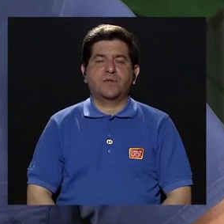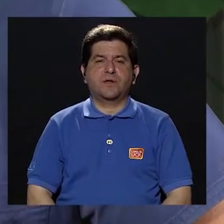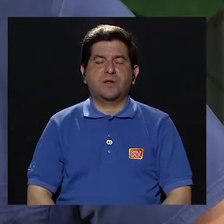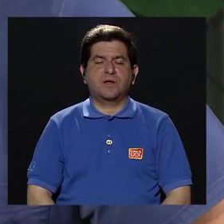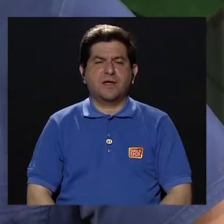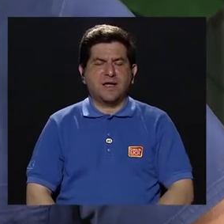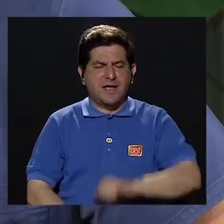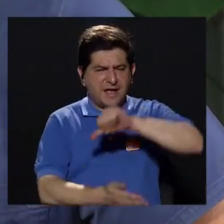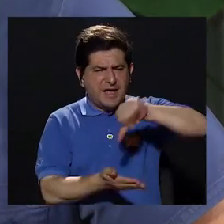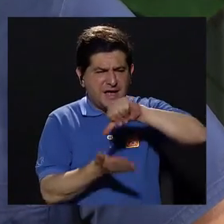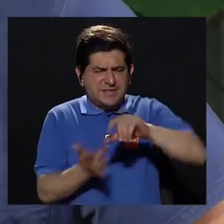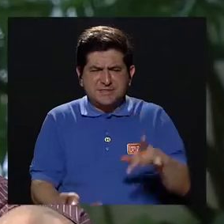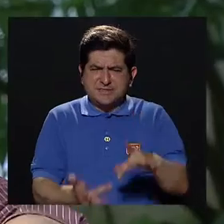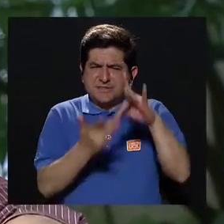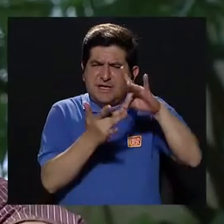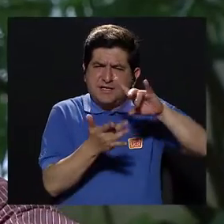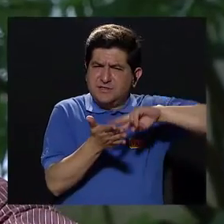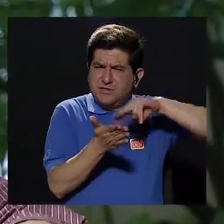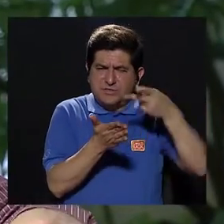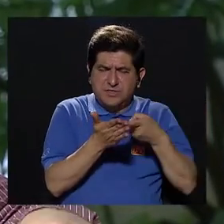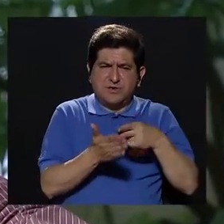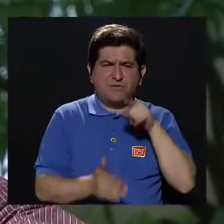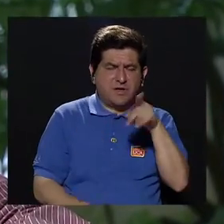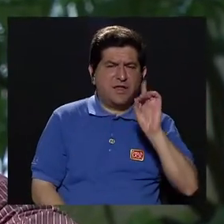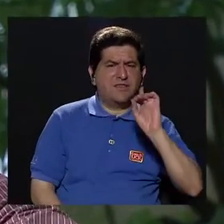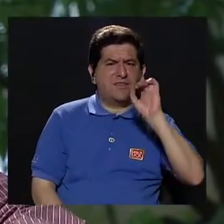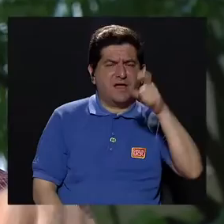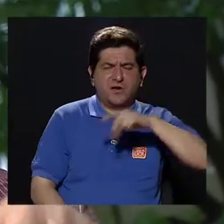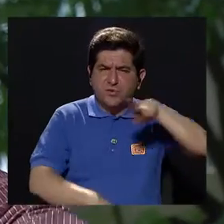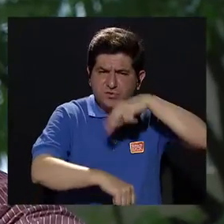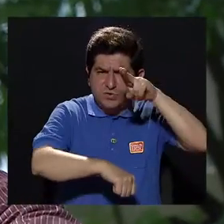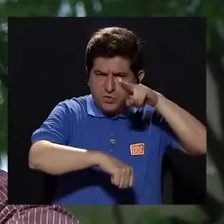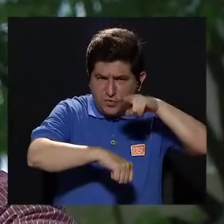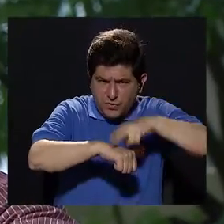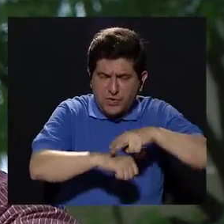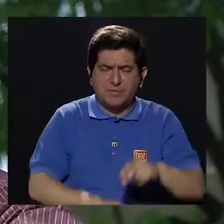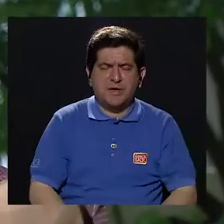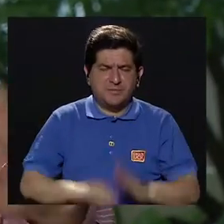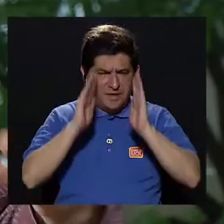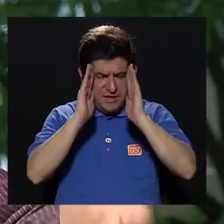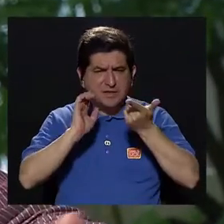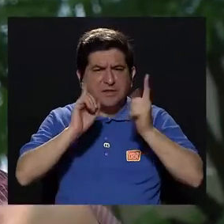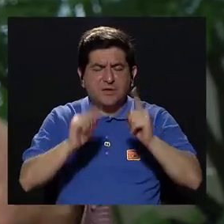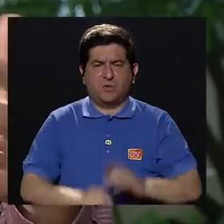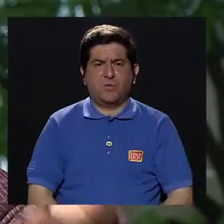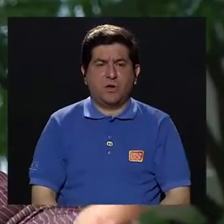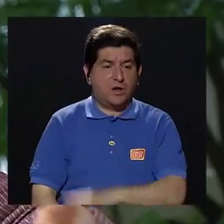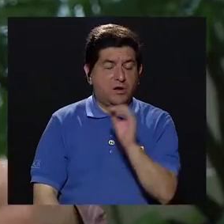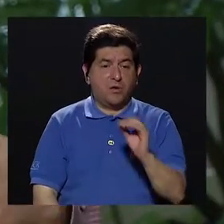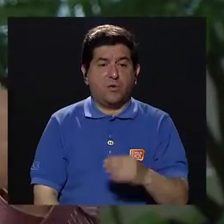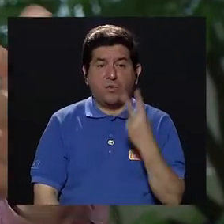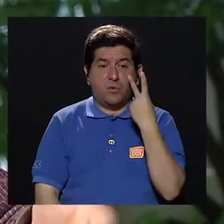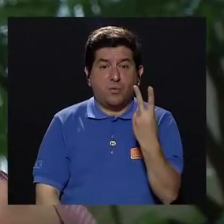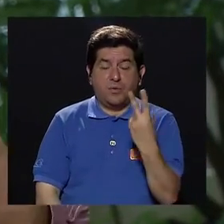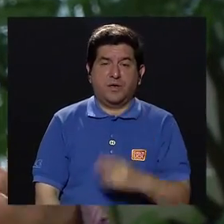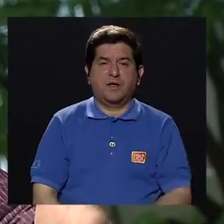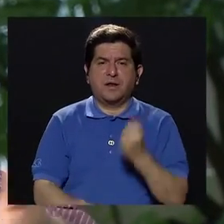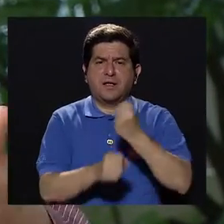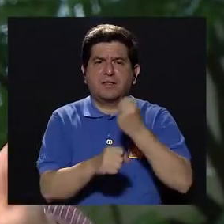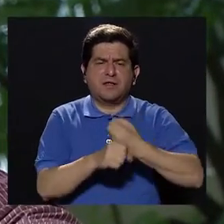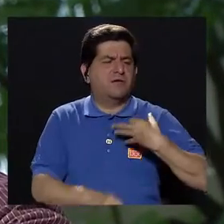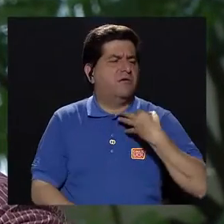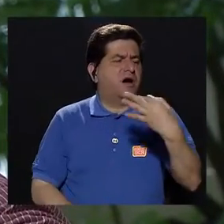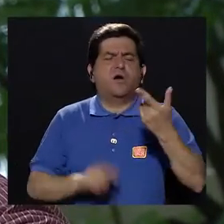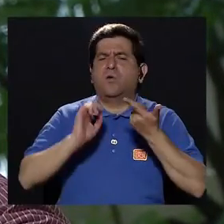ser un centro especializado, ¿ustedes cuál es el diagnóstico que con mayor frecuencia les toca atender, les toca recibir? ¿Cuál es